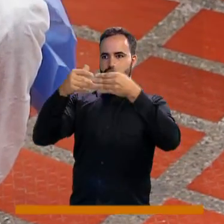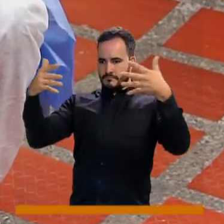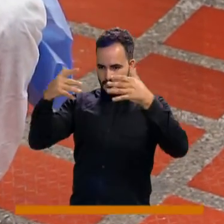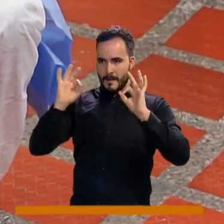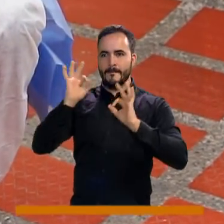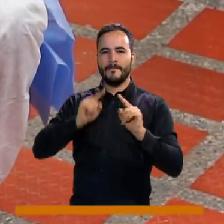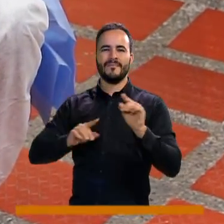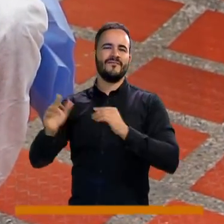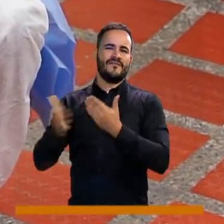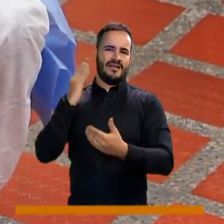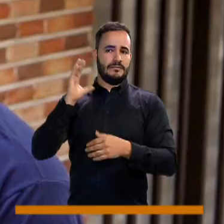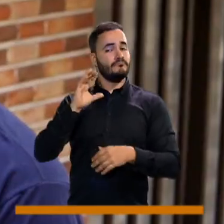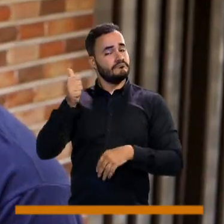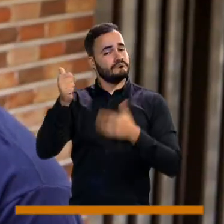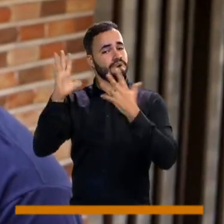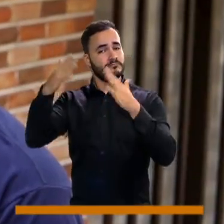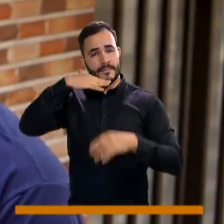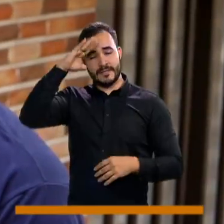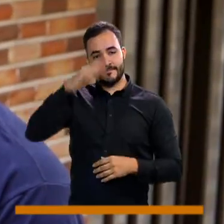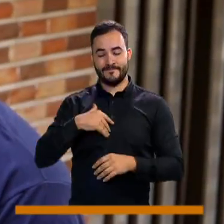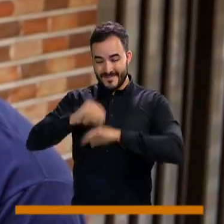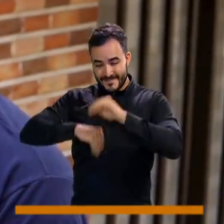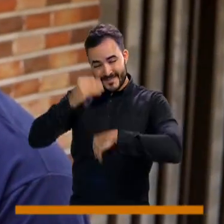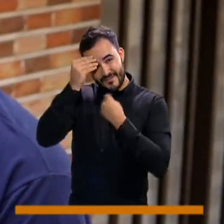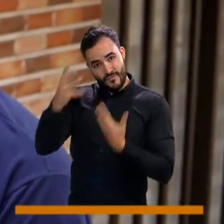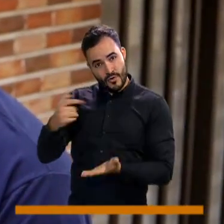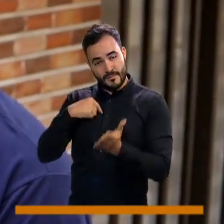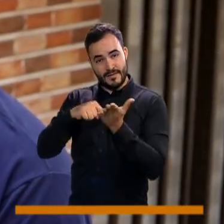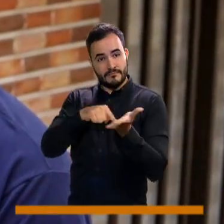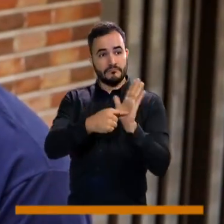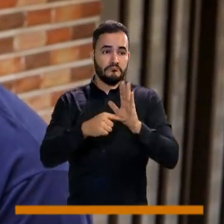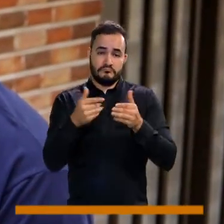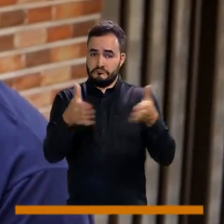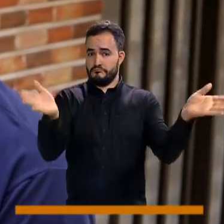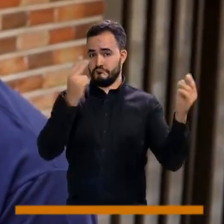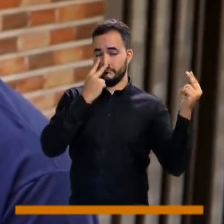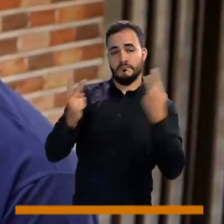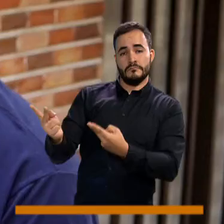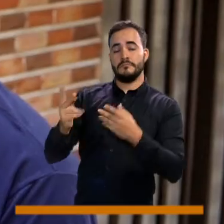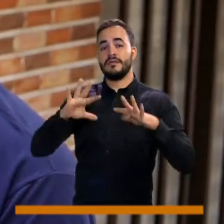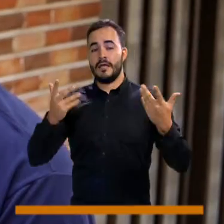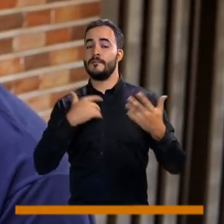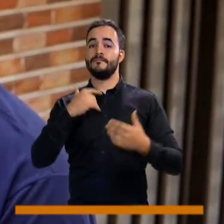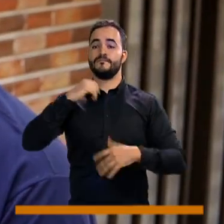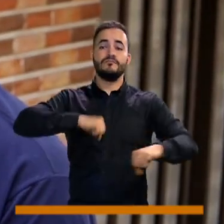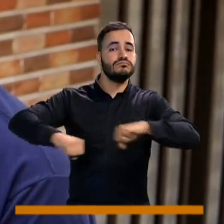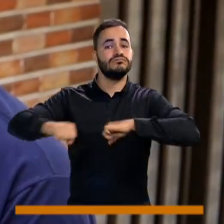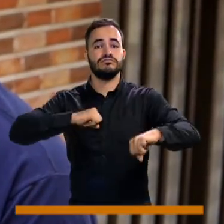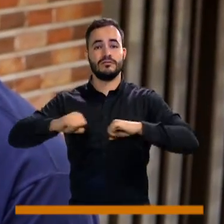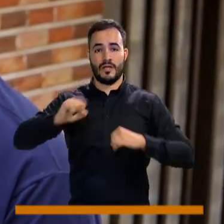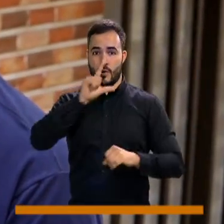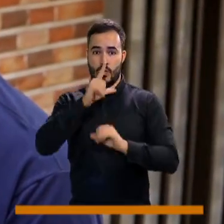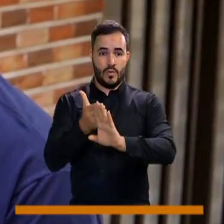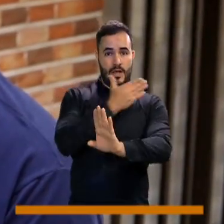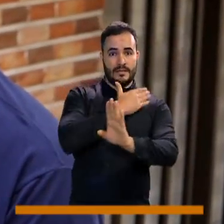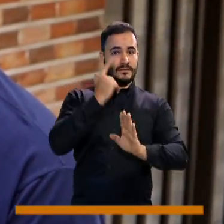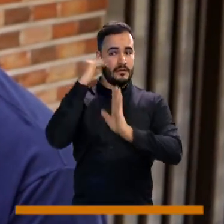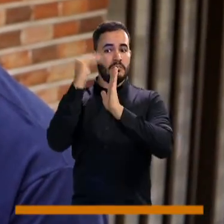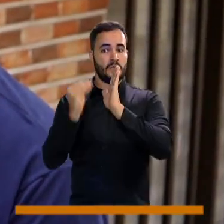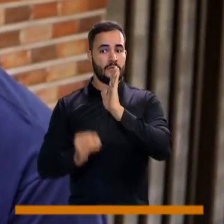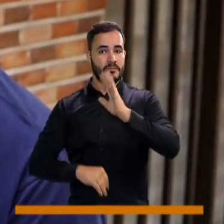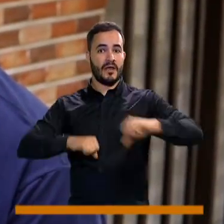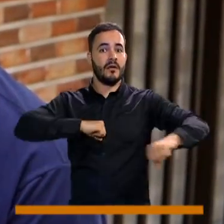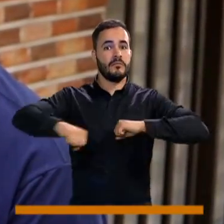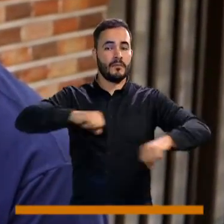informe resaltamos y demostramos las inversiones que la ciudad de Medellín ha realizado comparadas con la ejecución del